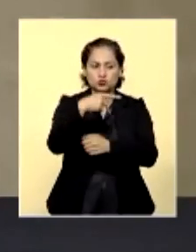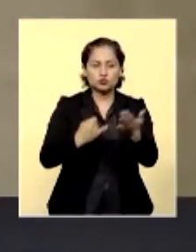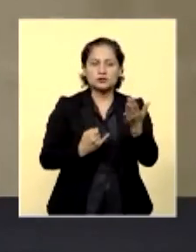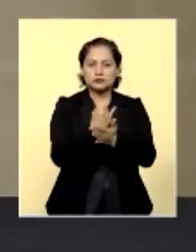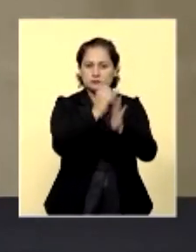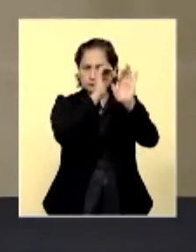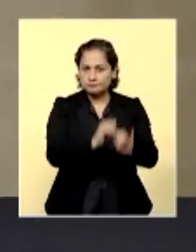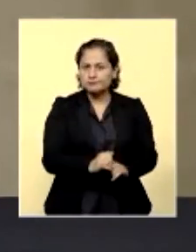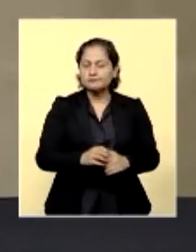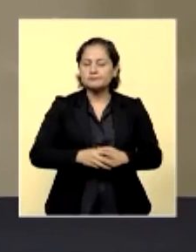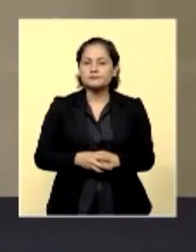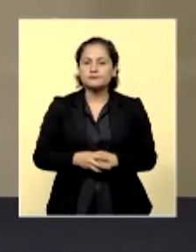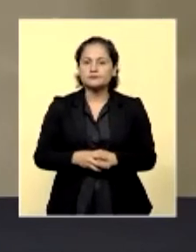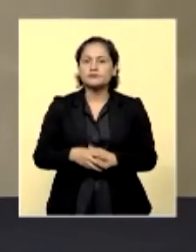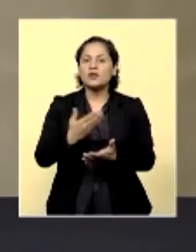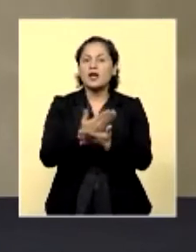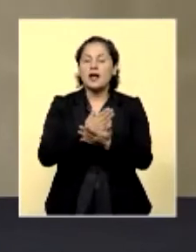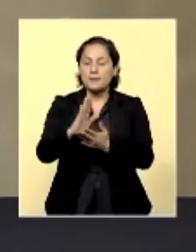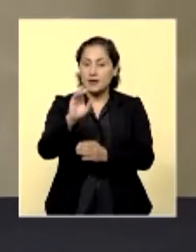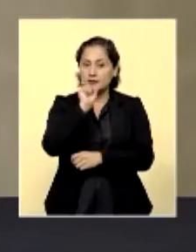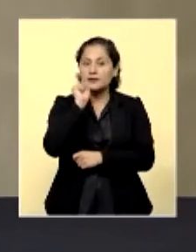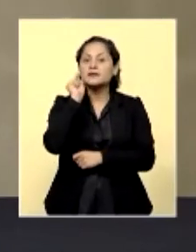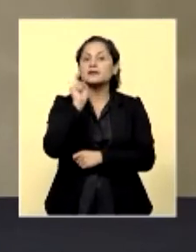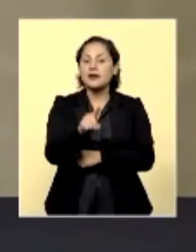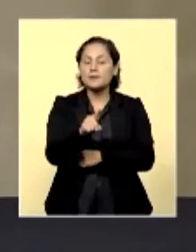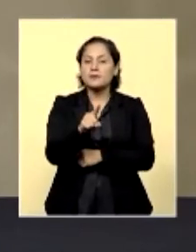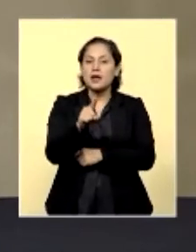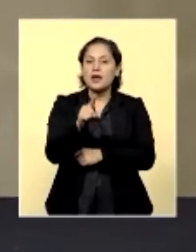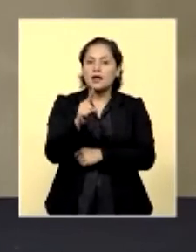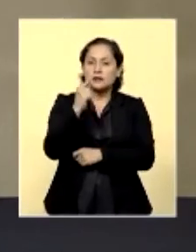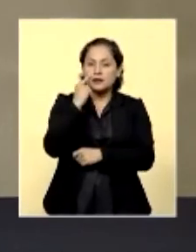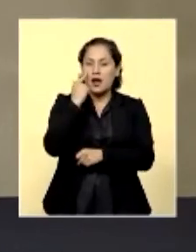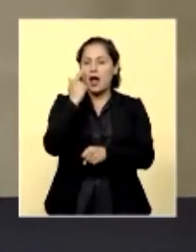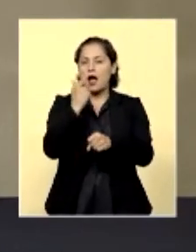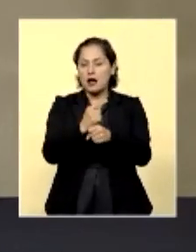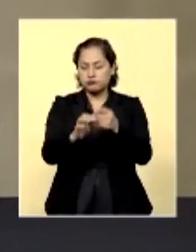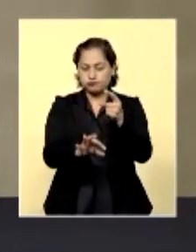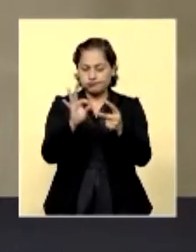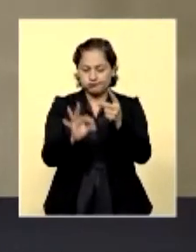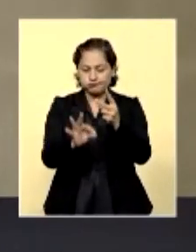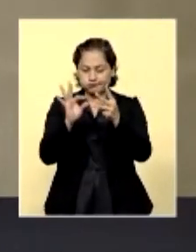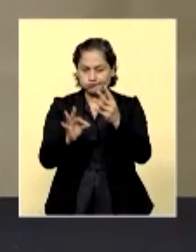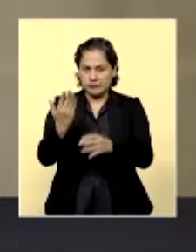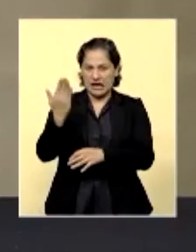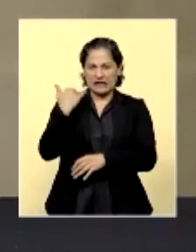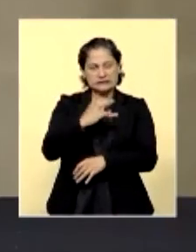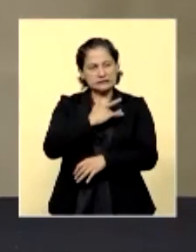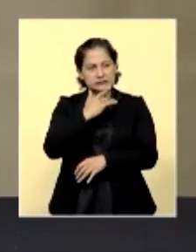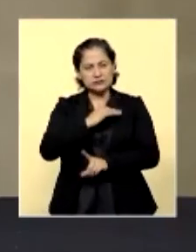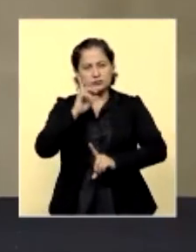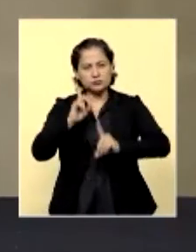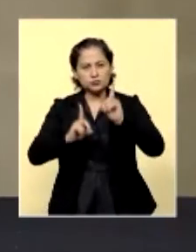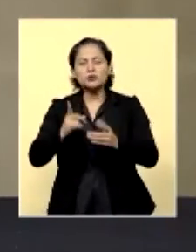decisiones. Además, también resuelve algunas de las inquietudes que habíamos expresado en reuniones anteriores,